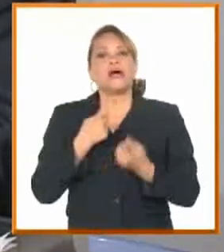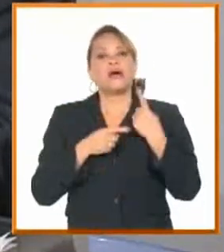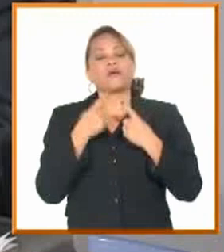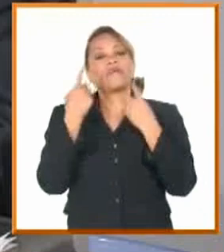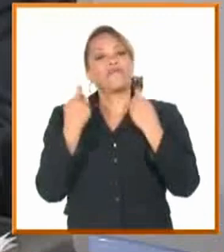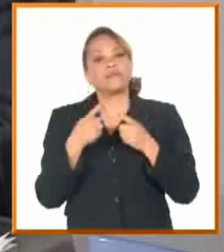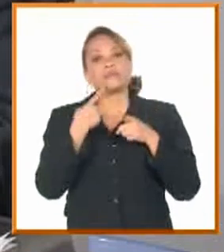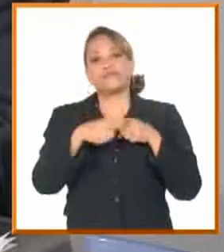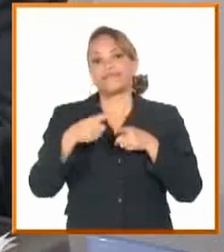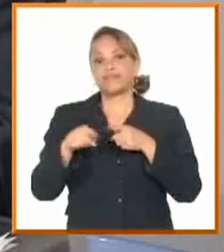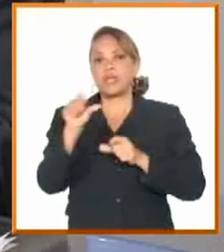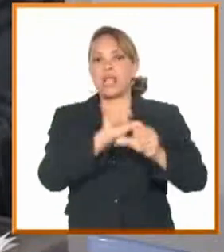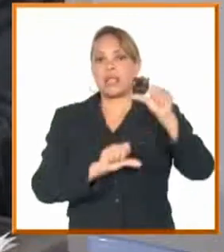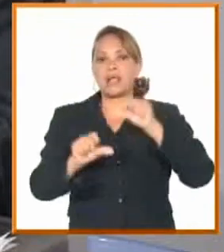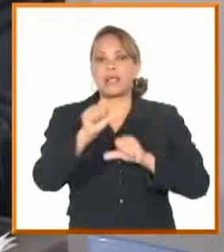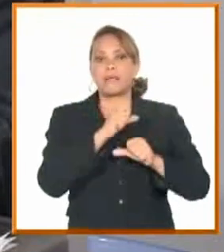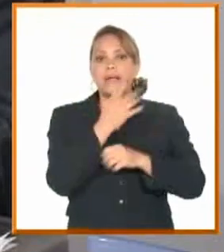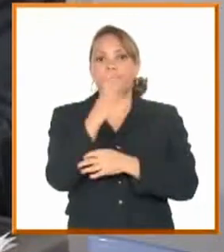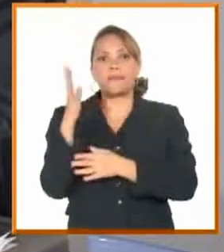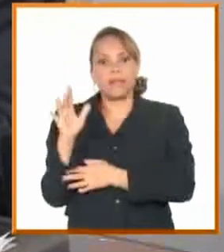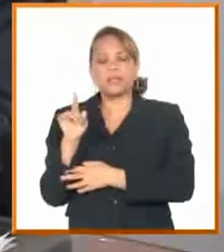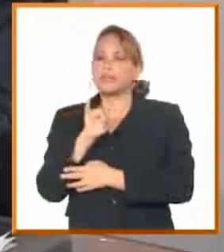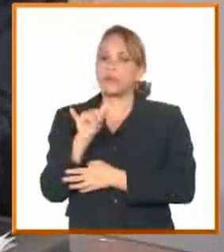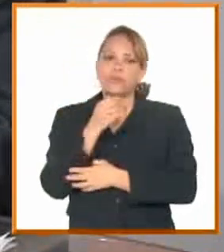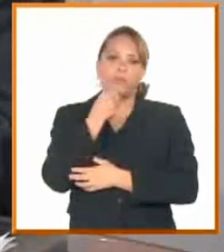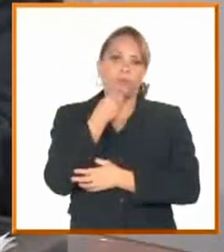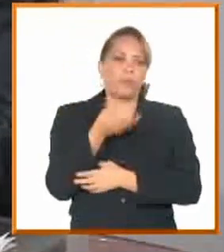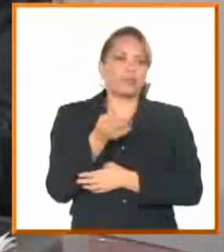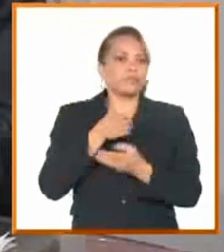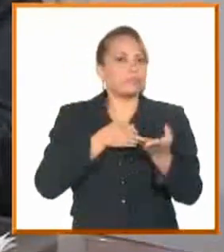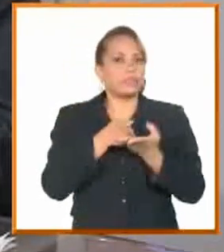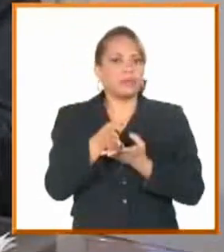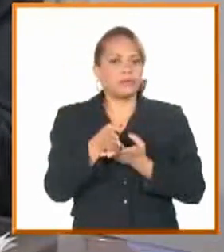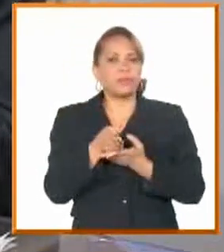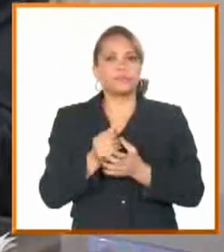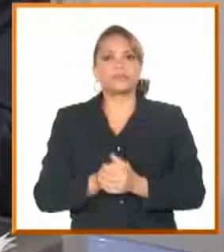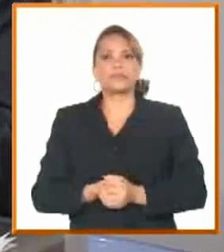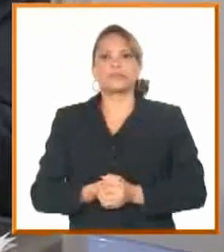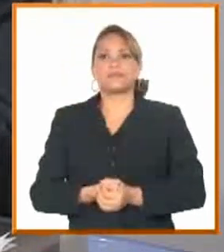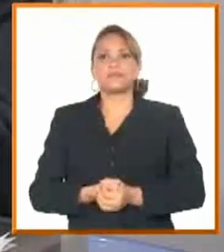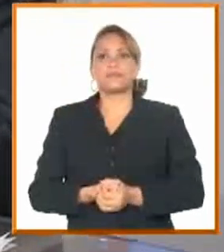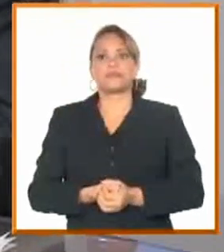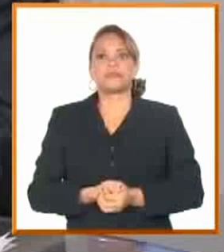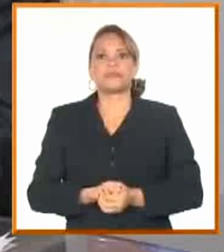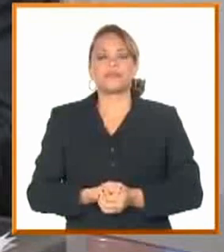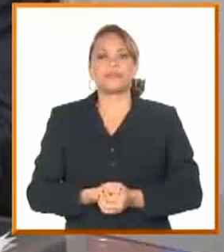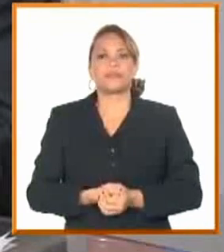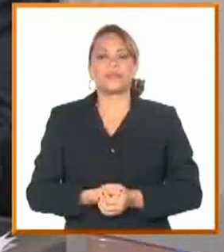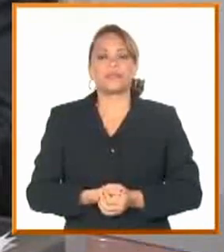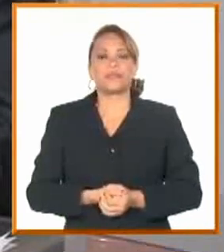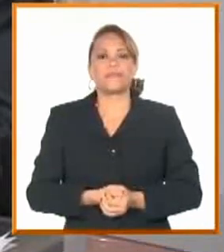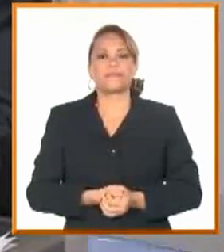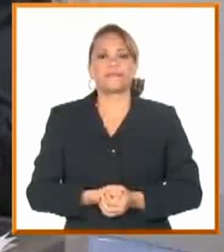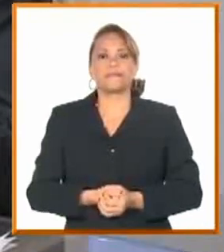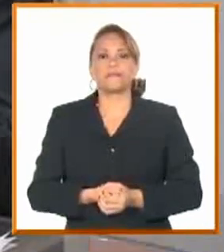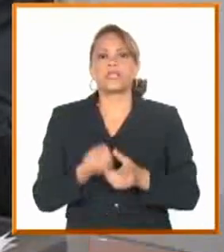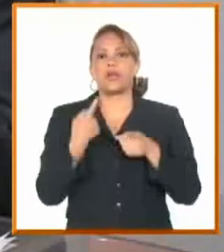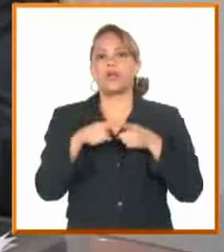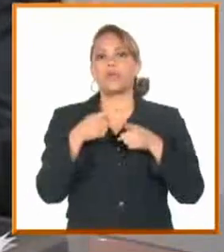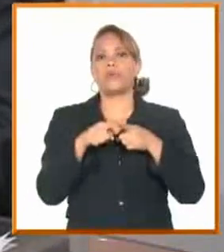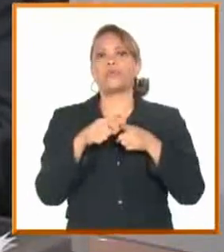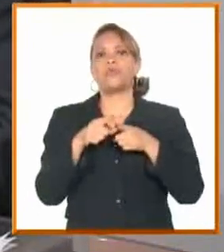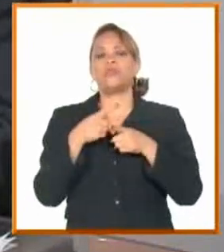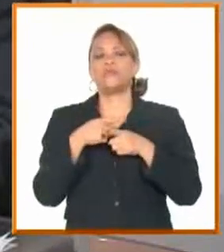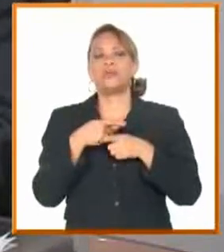adecuados, pero hay un nivel de acopio de producciones agropecuarias, o sea, no se va a perder tampoco el nivel de productos en los